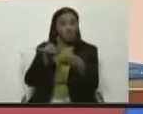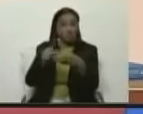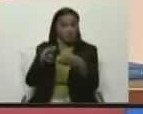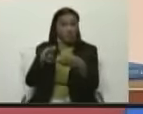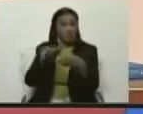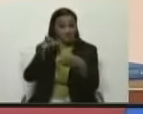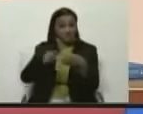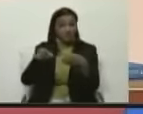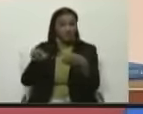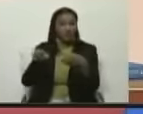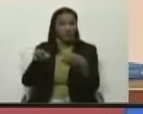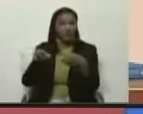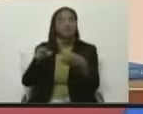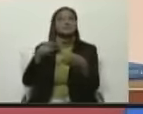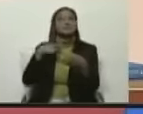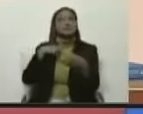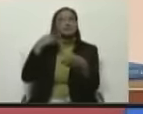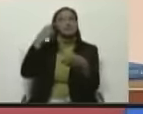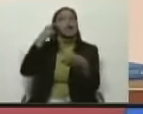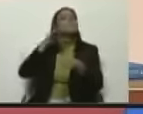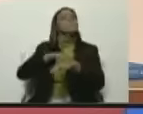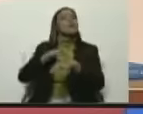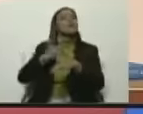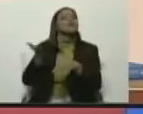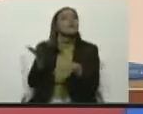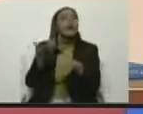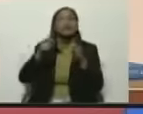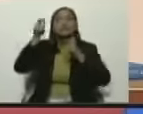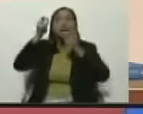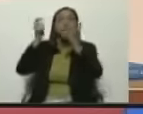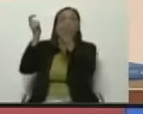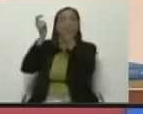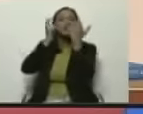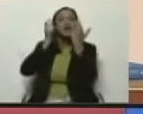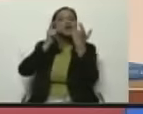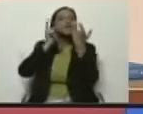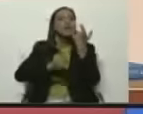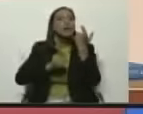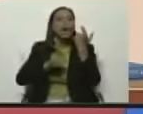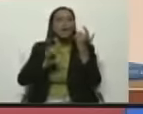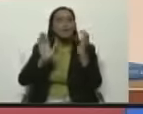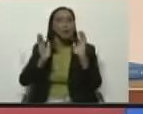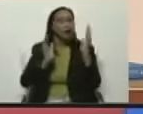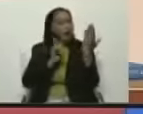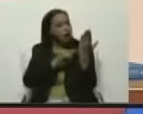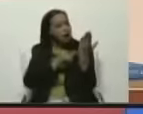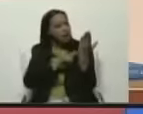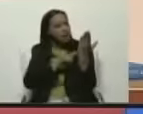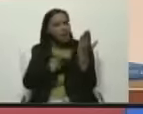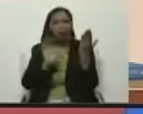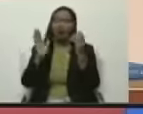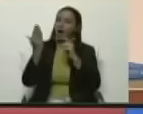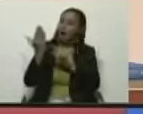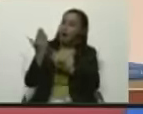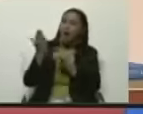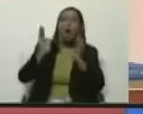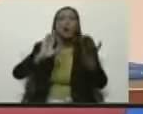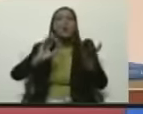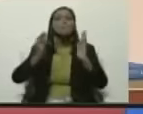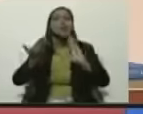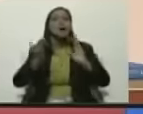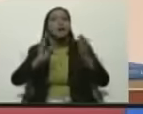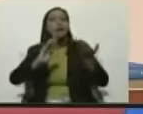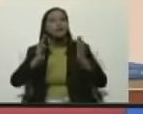yo siempre comparo esto, porque Chávez nos deja una enseñanza en todo. Eso fue un 15 de febrero del año